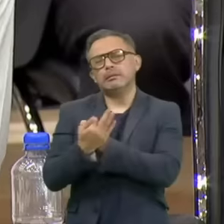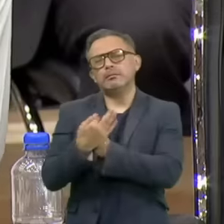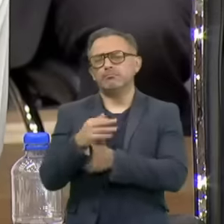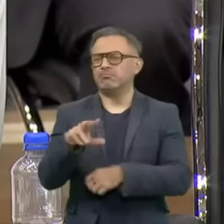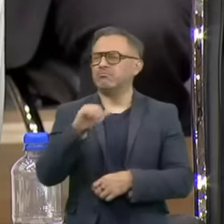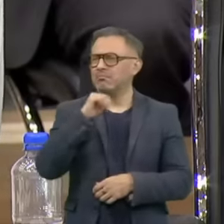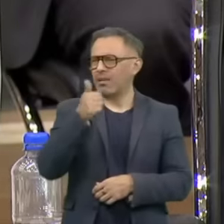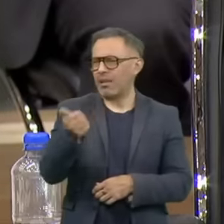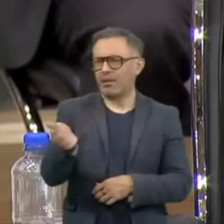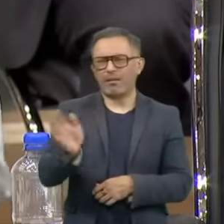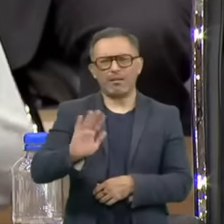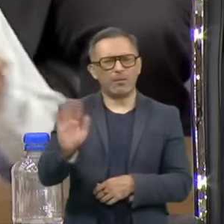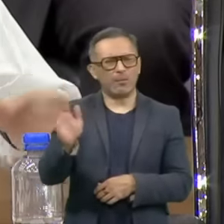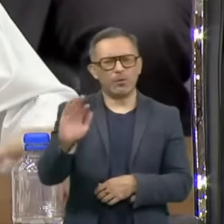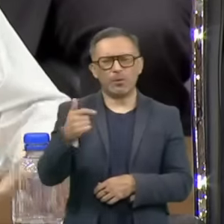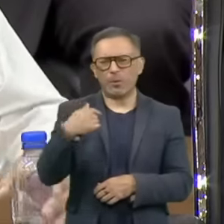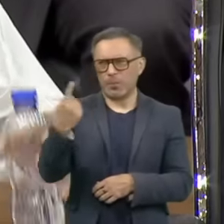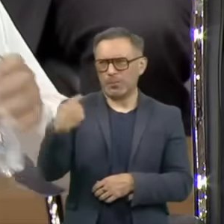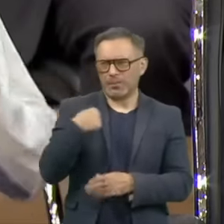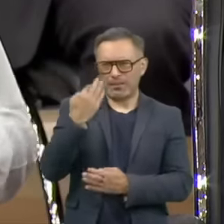ningún trato diferente.